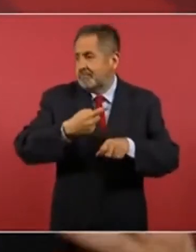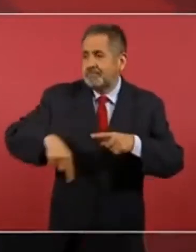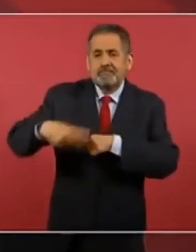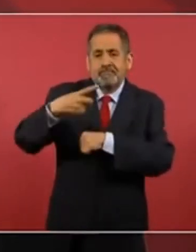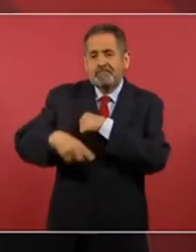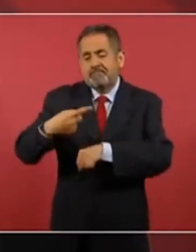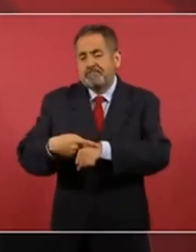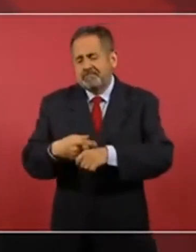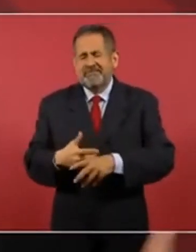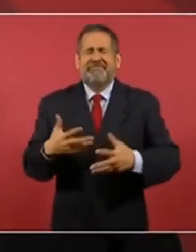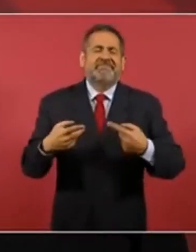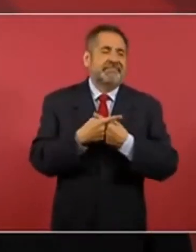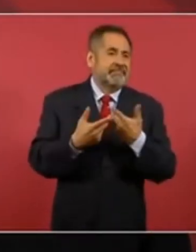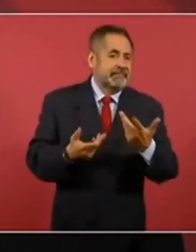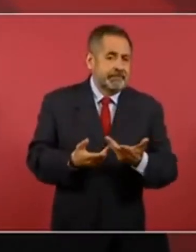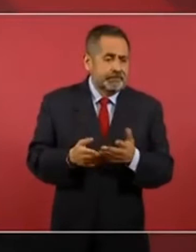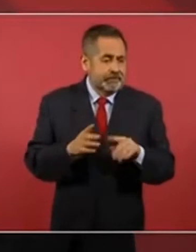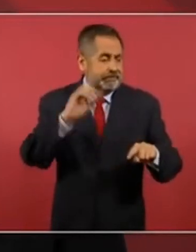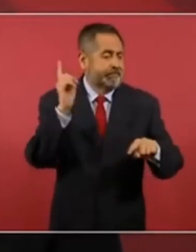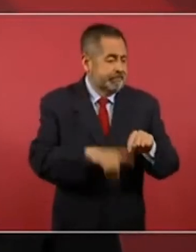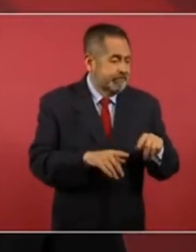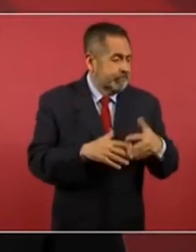Entonces, ¿cómo se sustituye?